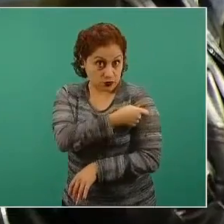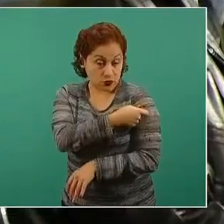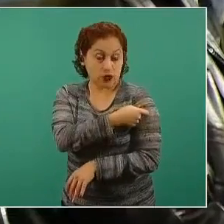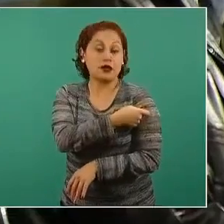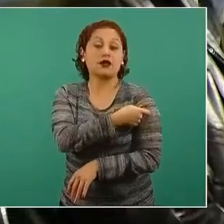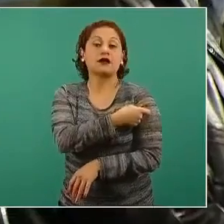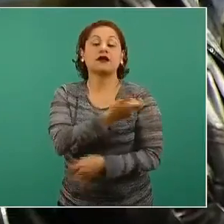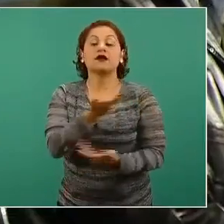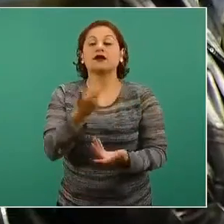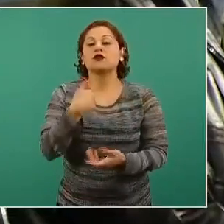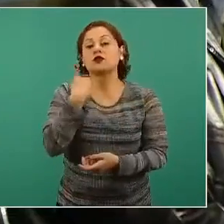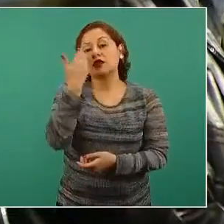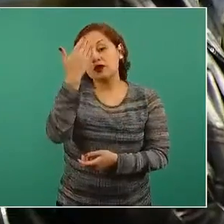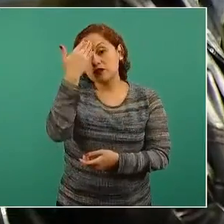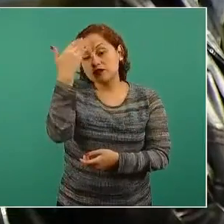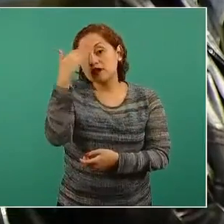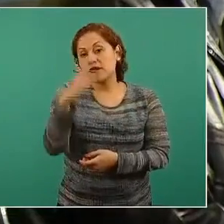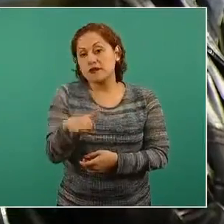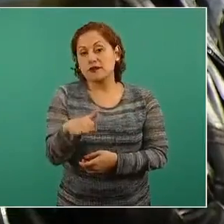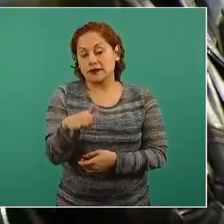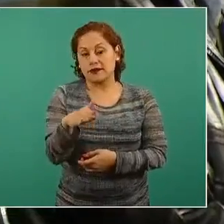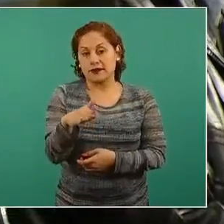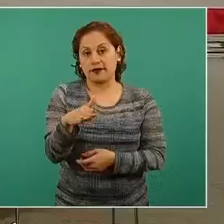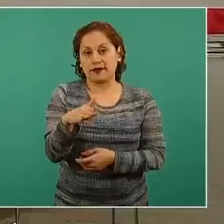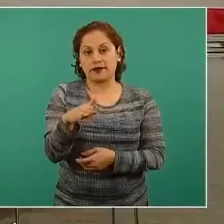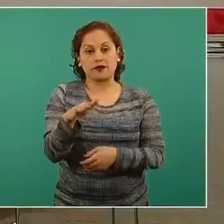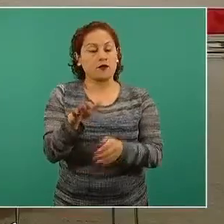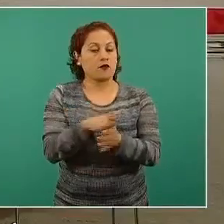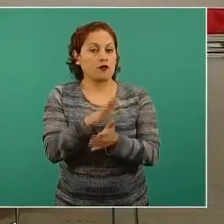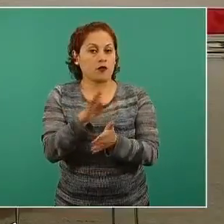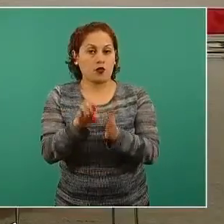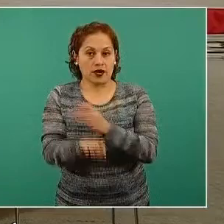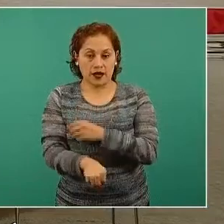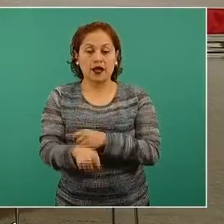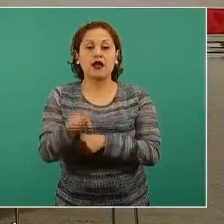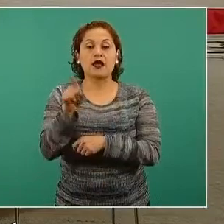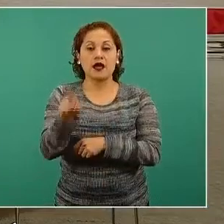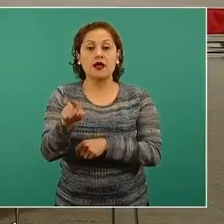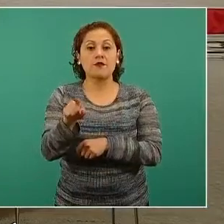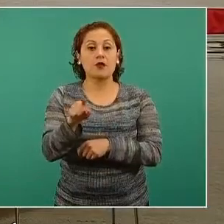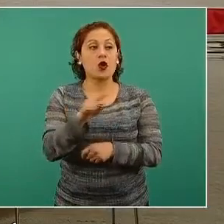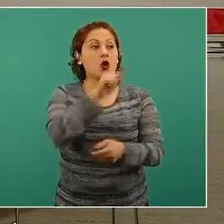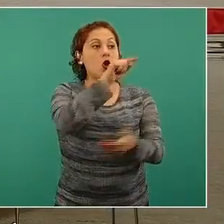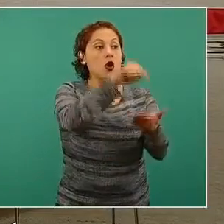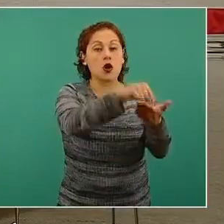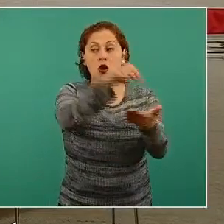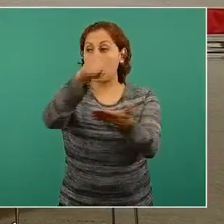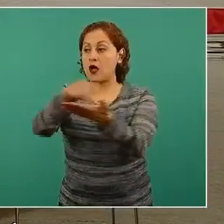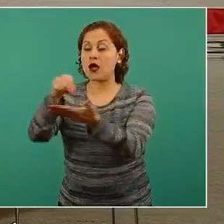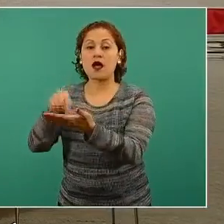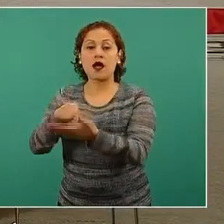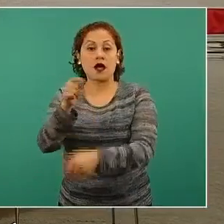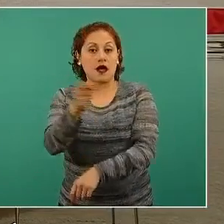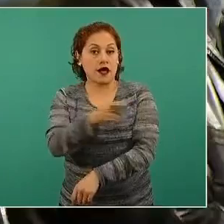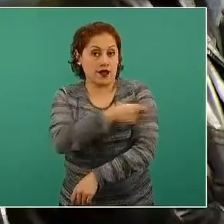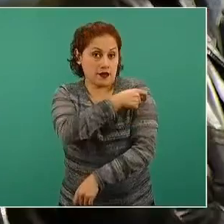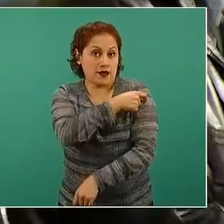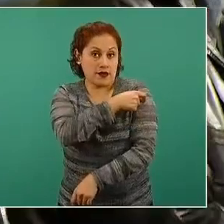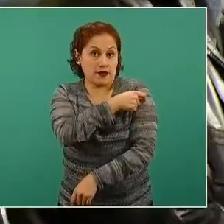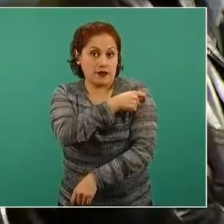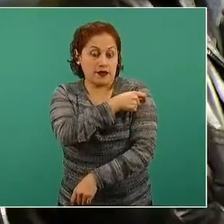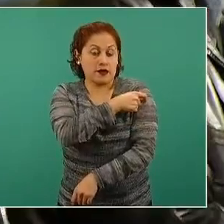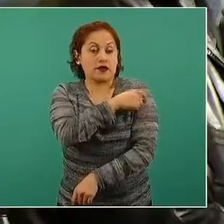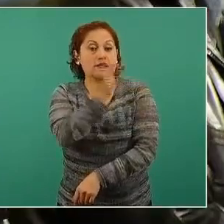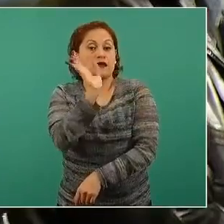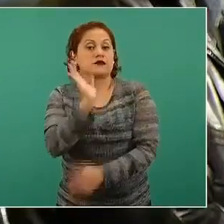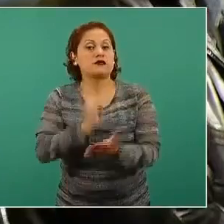Saber si la velocidad con la que se están determinando los puntos de vacunación no entrarían en conflicto con un superávit